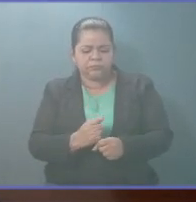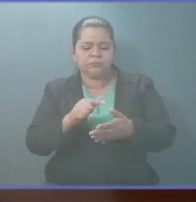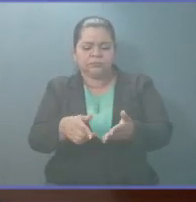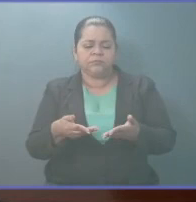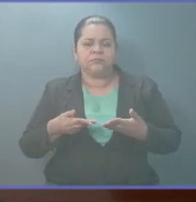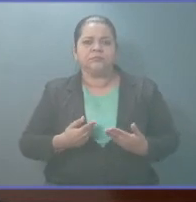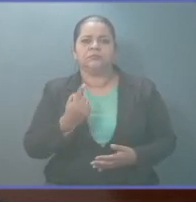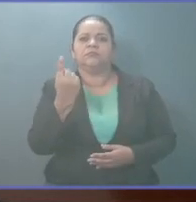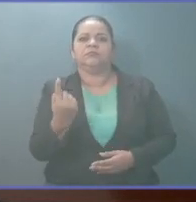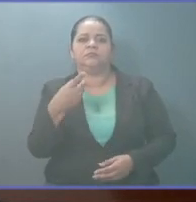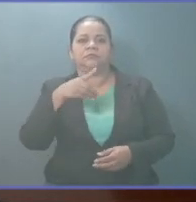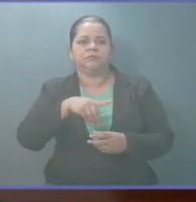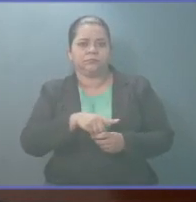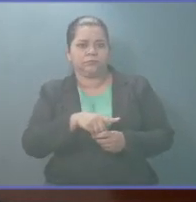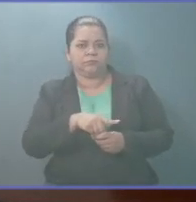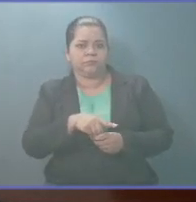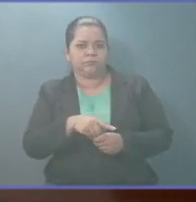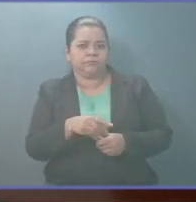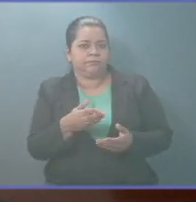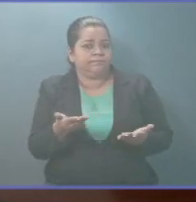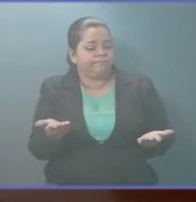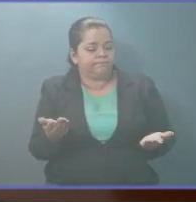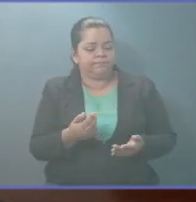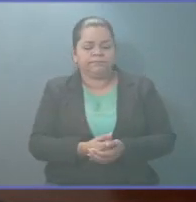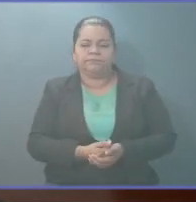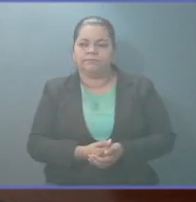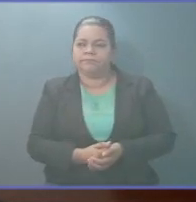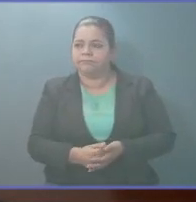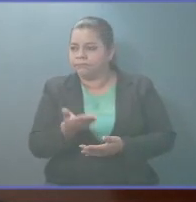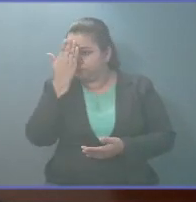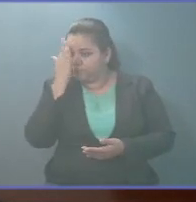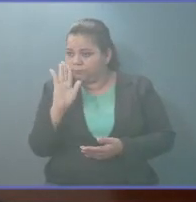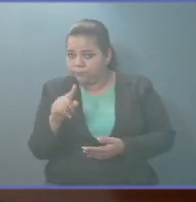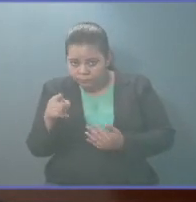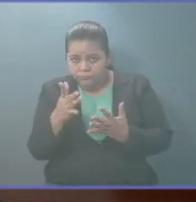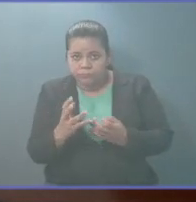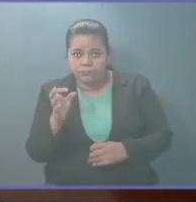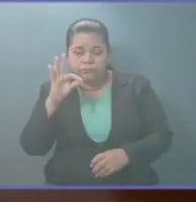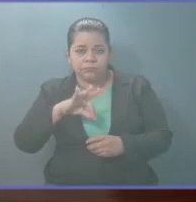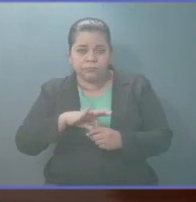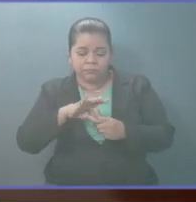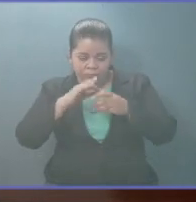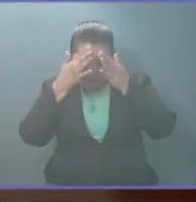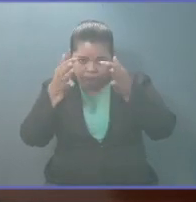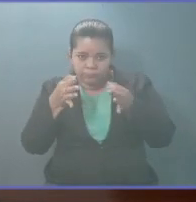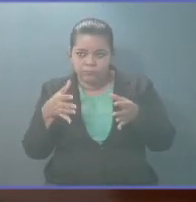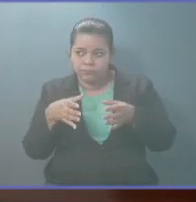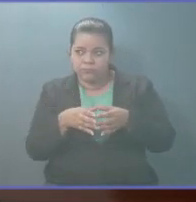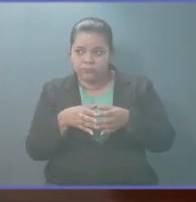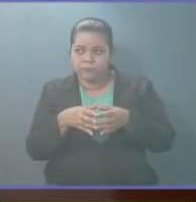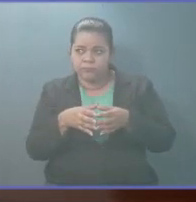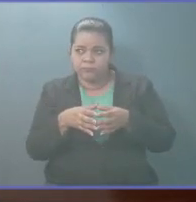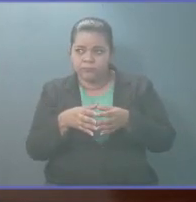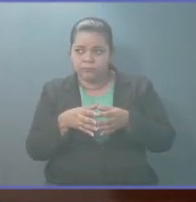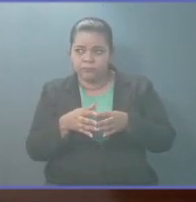imperativos categóricos y los imperativos hipotéticos. Un imperativo categórico es todo lo que sube tiene que